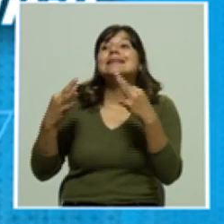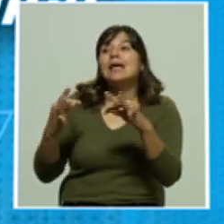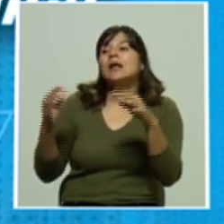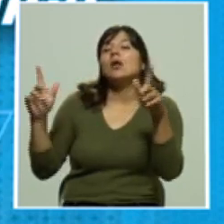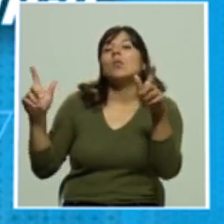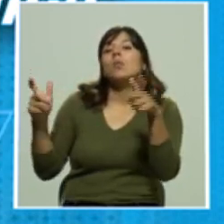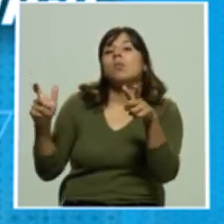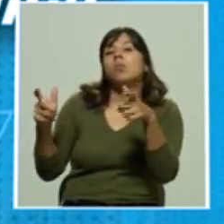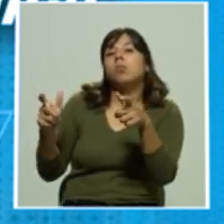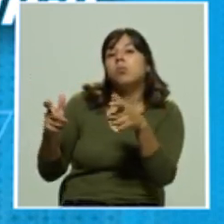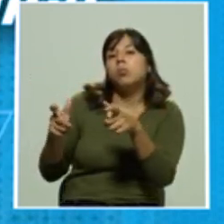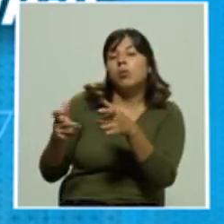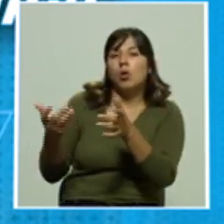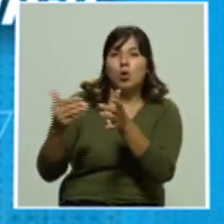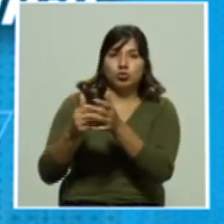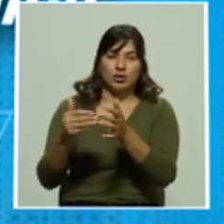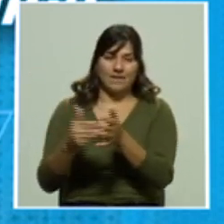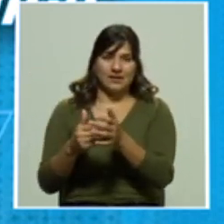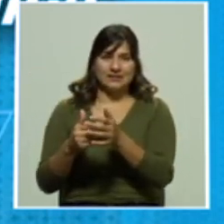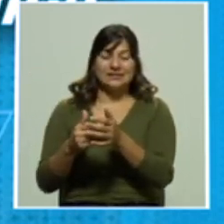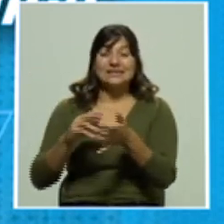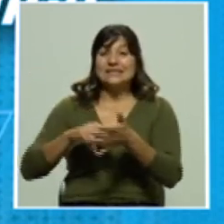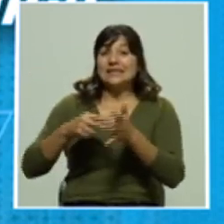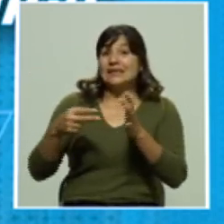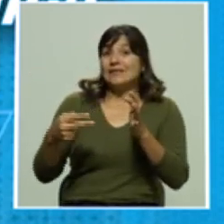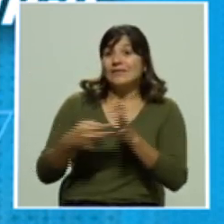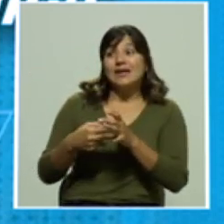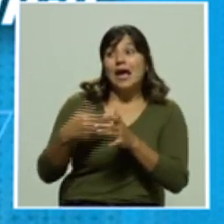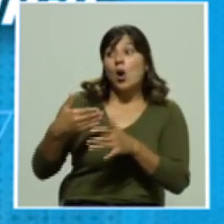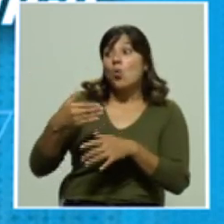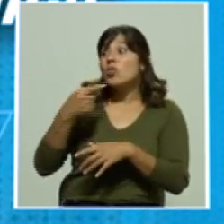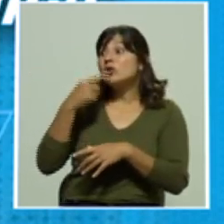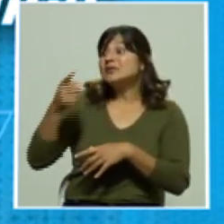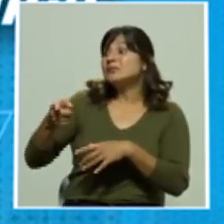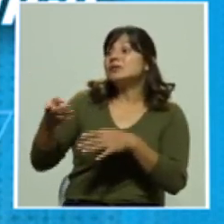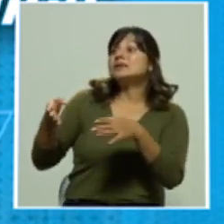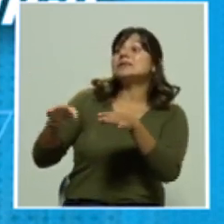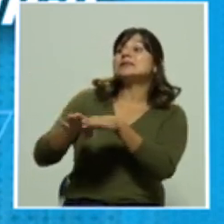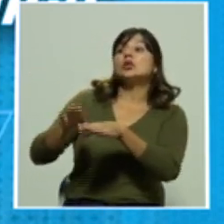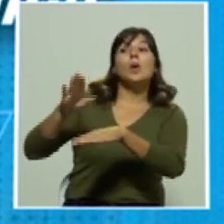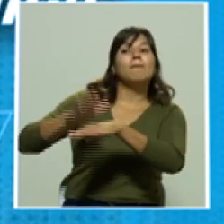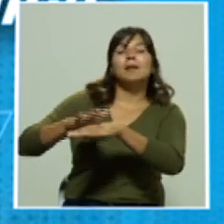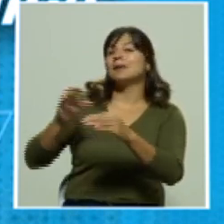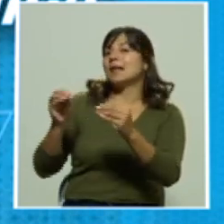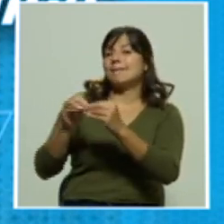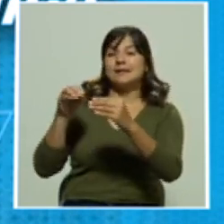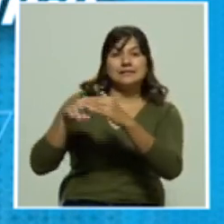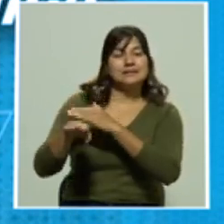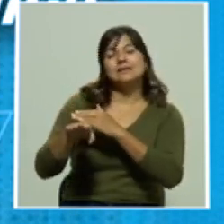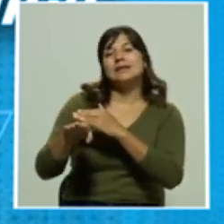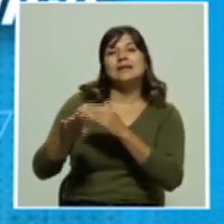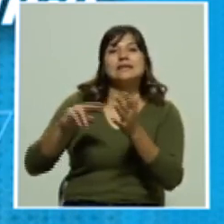Estamos hablando de 100, más del 100, es más, casi hay centros penitenciarios que están casi